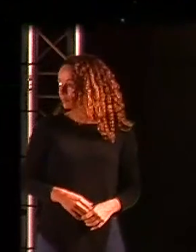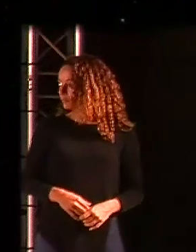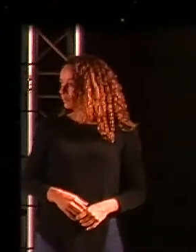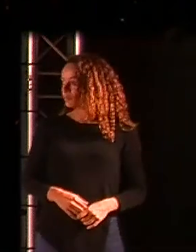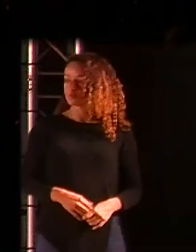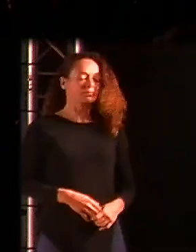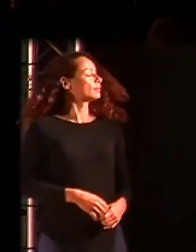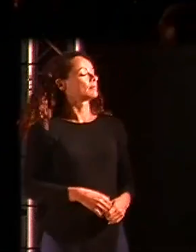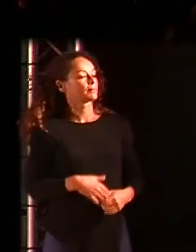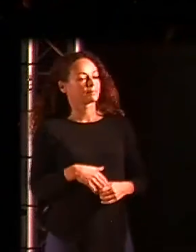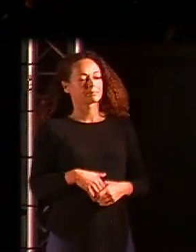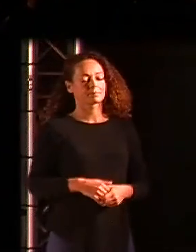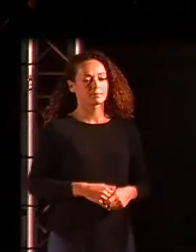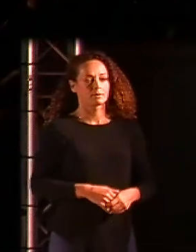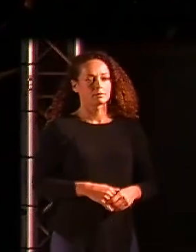Muchas gracias, María Luisa.